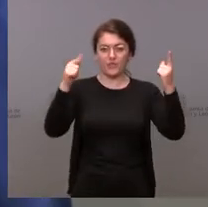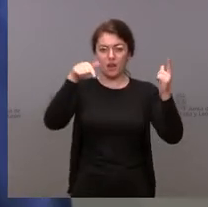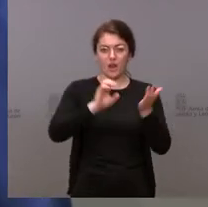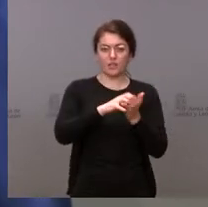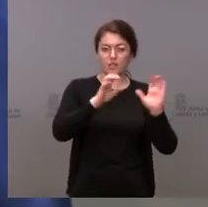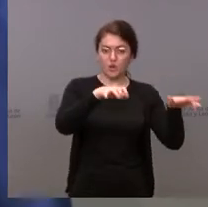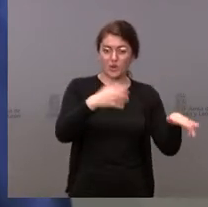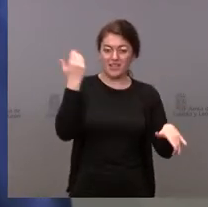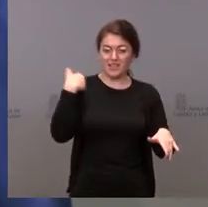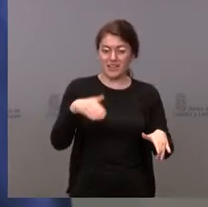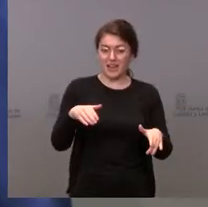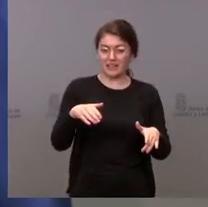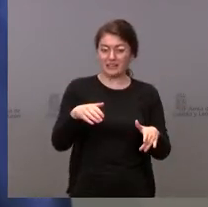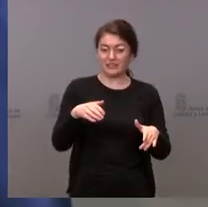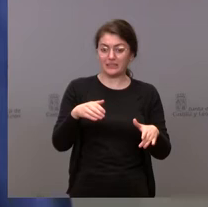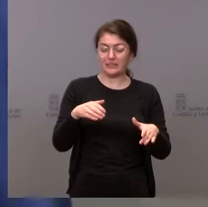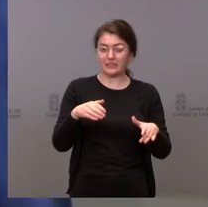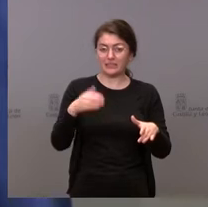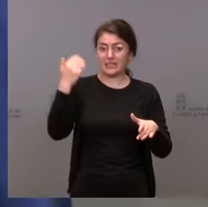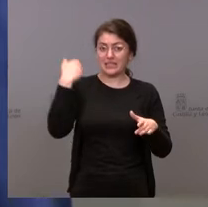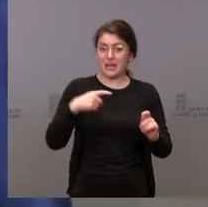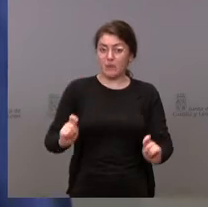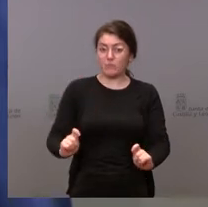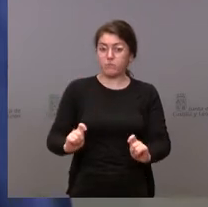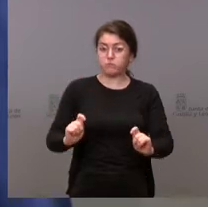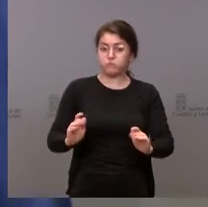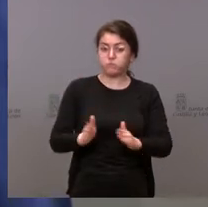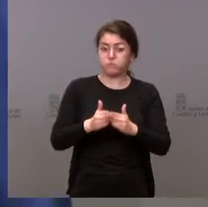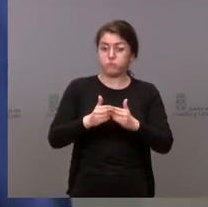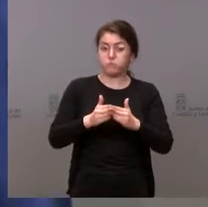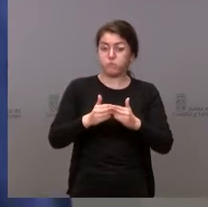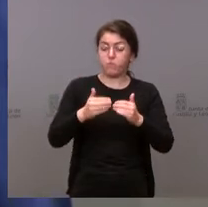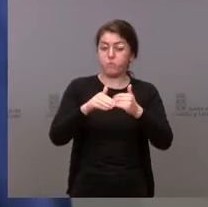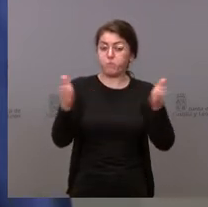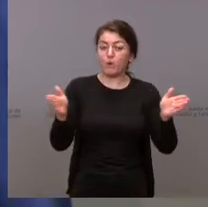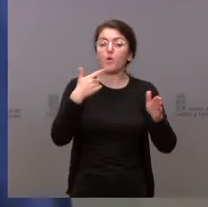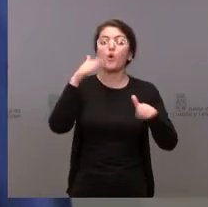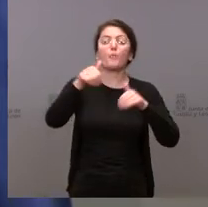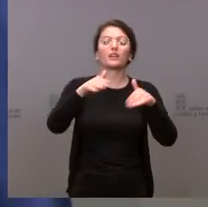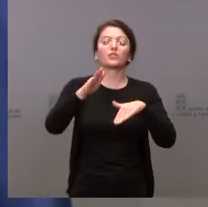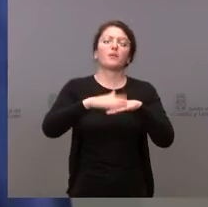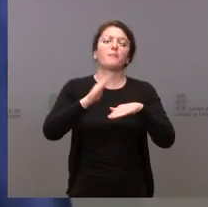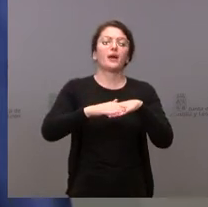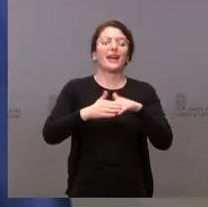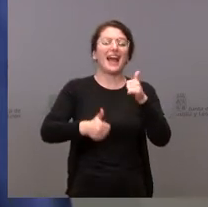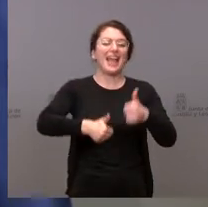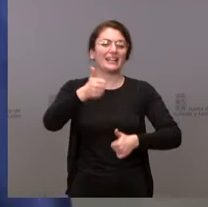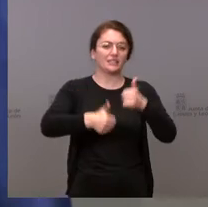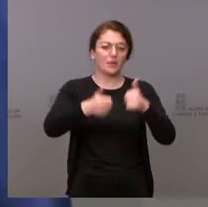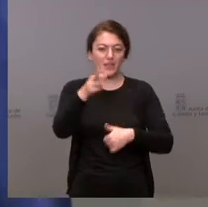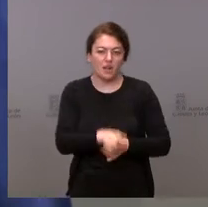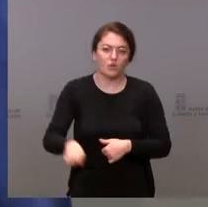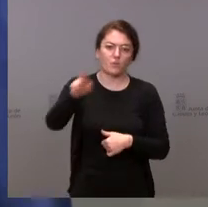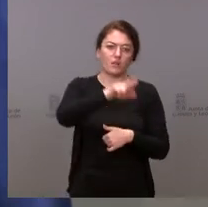la celebración para este curso de exámenes de recuperación y por tanto la posibilidad de que los alumnos que hubieran suspendido los exámenes